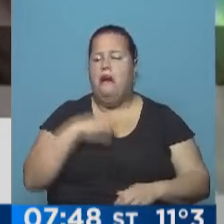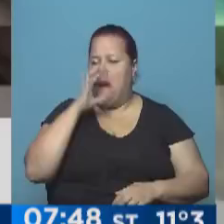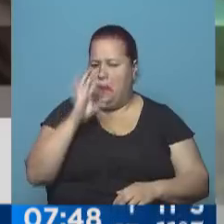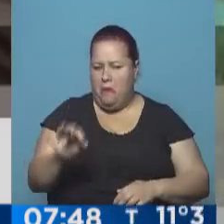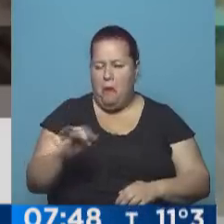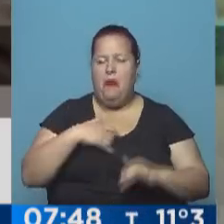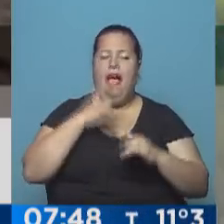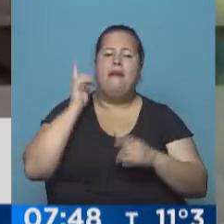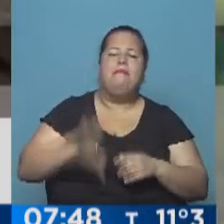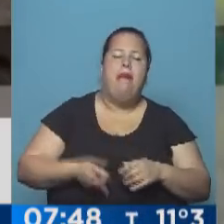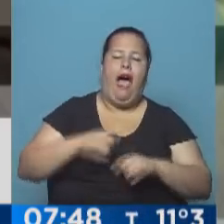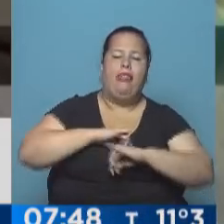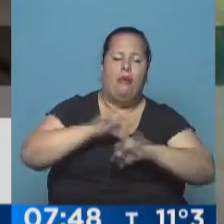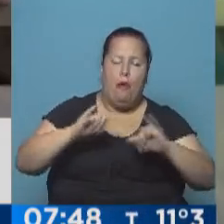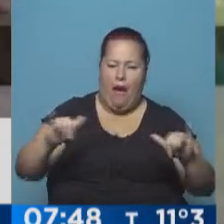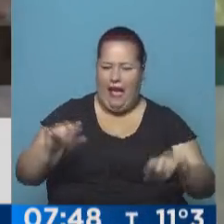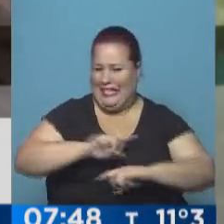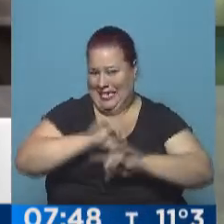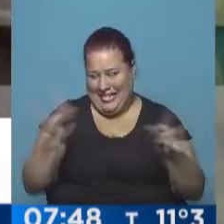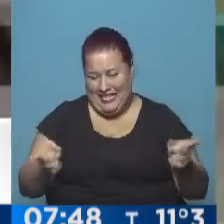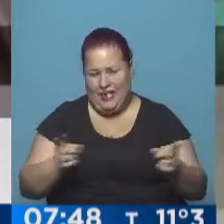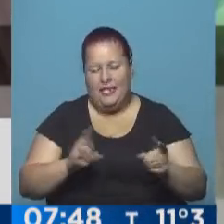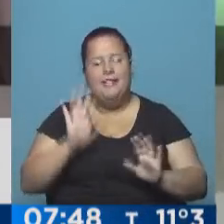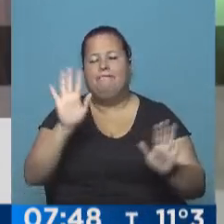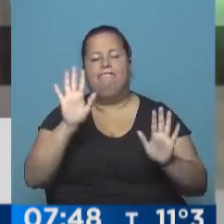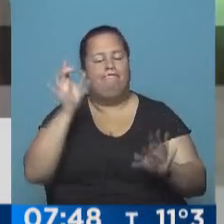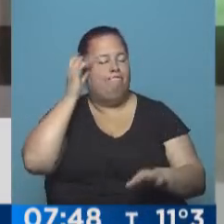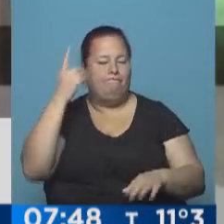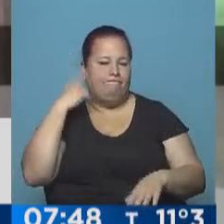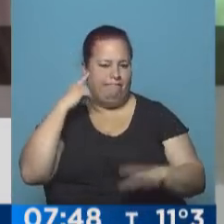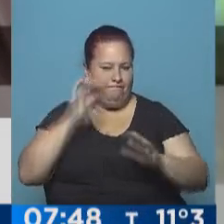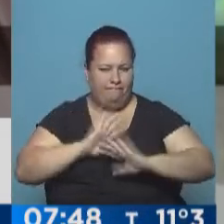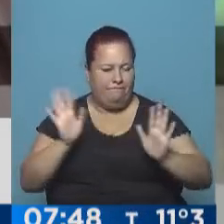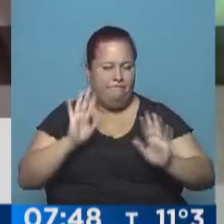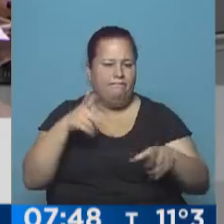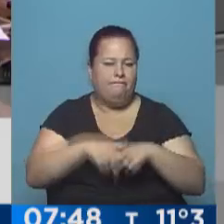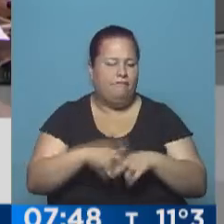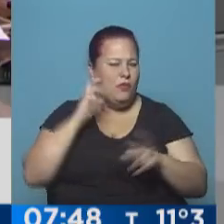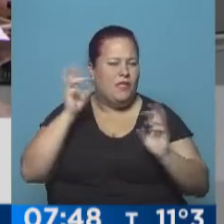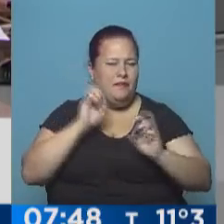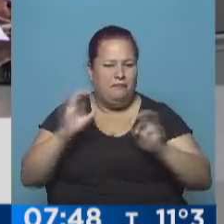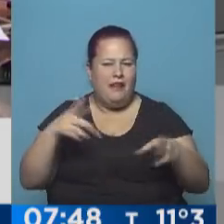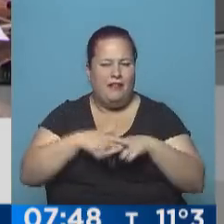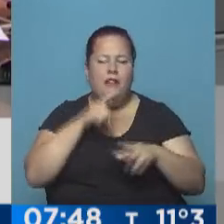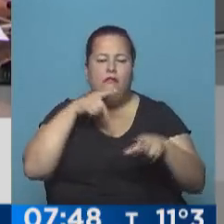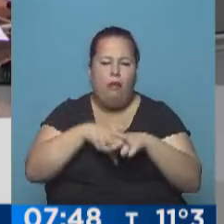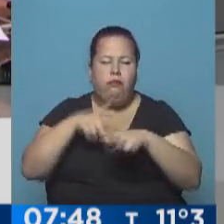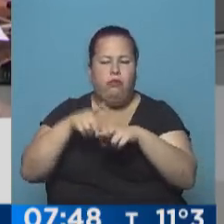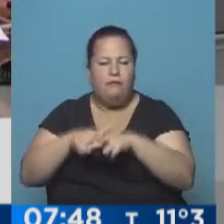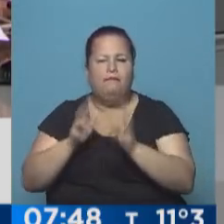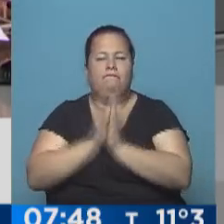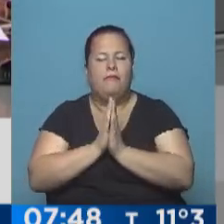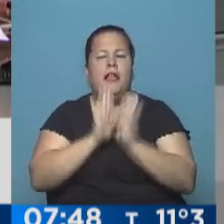hemos emitido una orden de publicidad, mucho menos una... Valenzuela, tenemos serios problemas del sonido para poder escucharlo. Cortado. Sí.